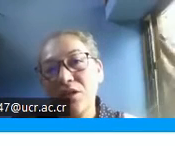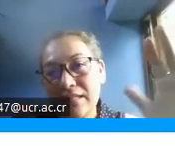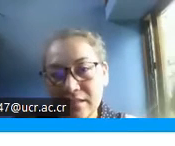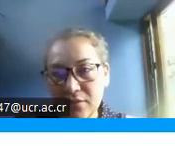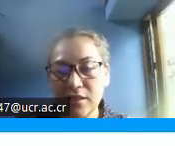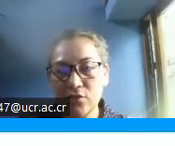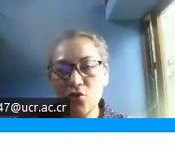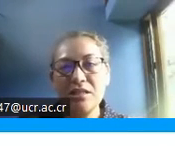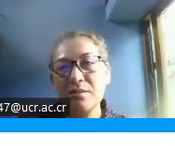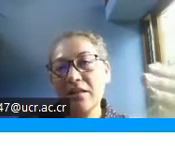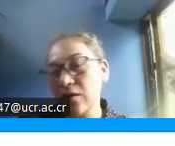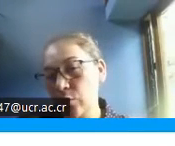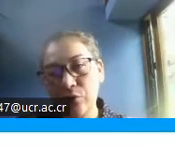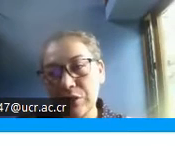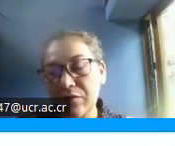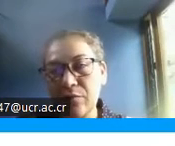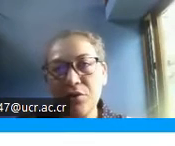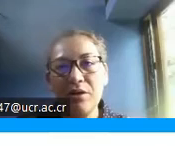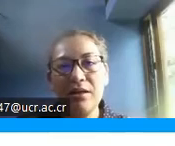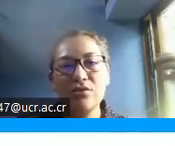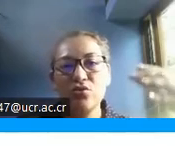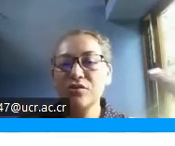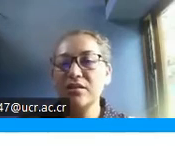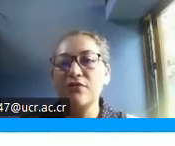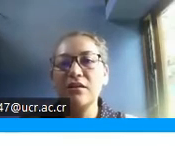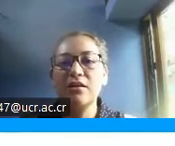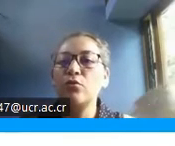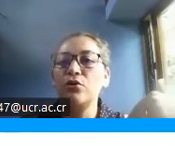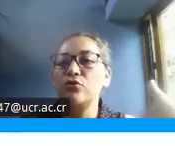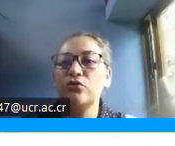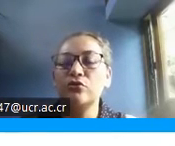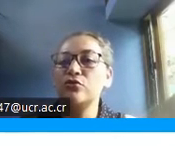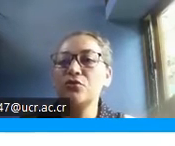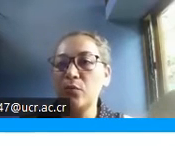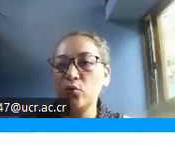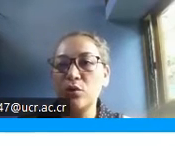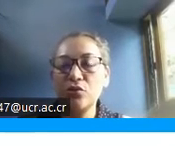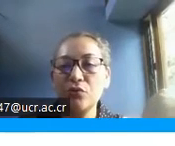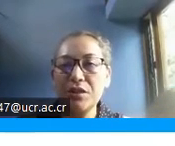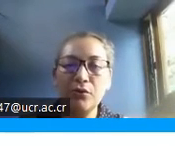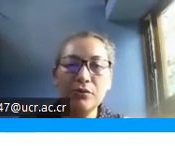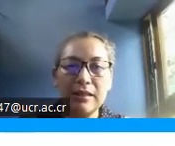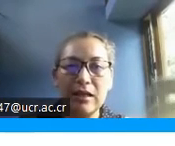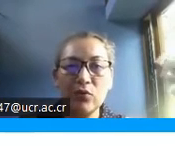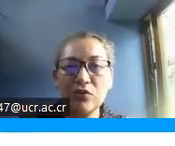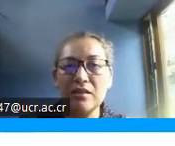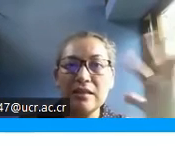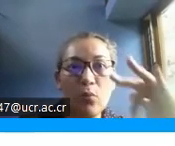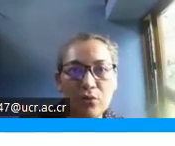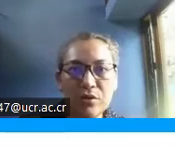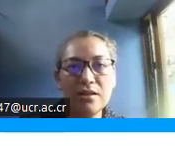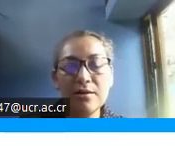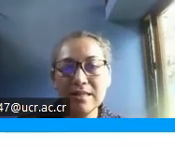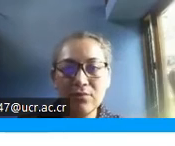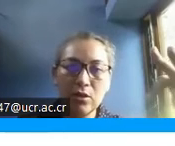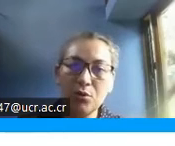hacer algunas clasificaciones, ¿verdad? De acuerdo a lo que acabamos de ver, esto no significa que cuando nosotros construyamos nuestro video tengamos que decir,